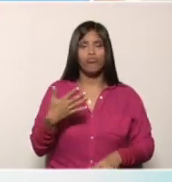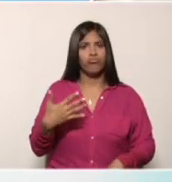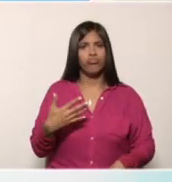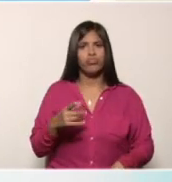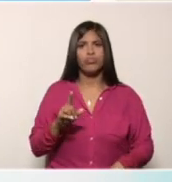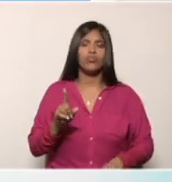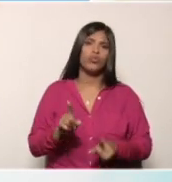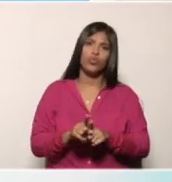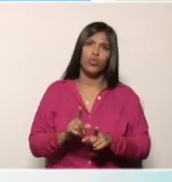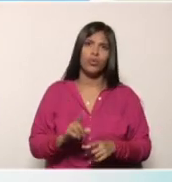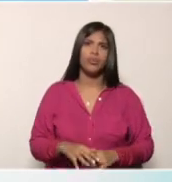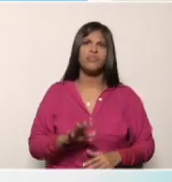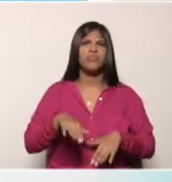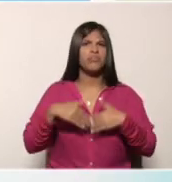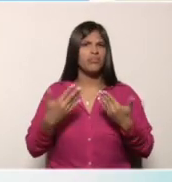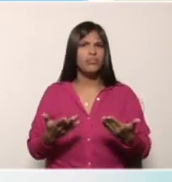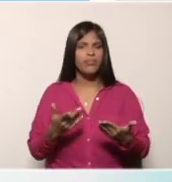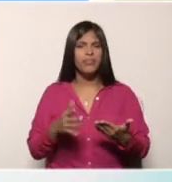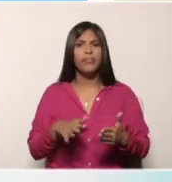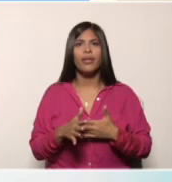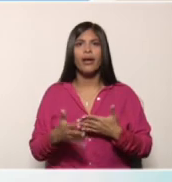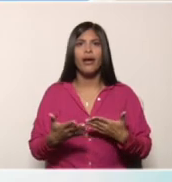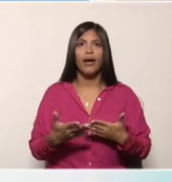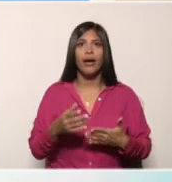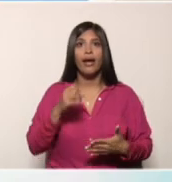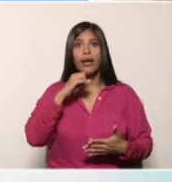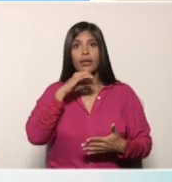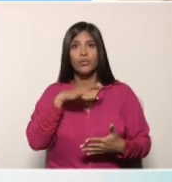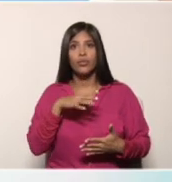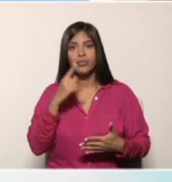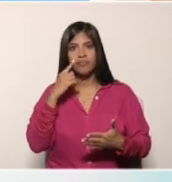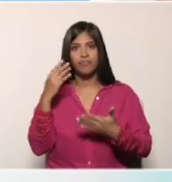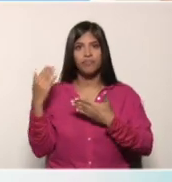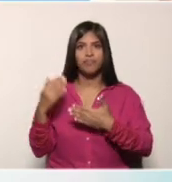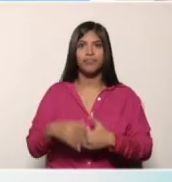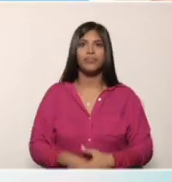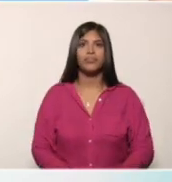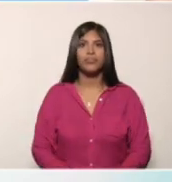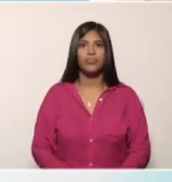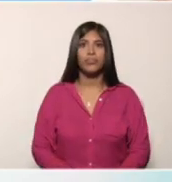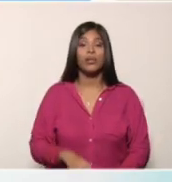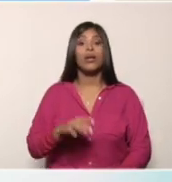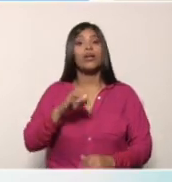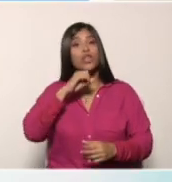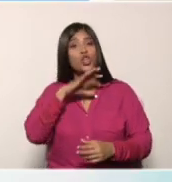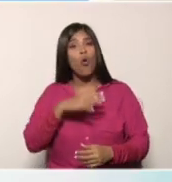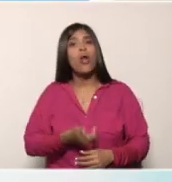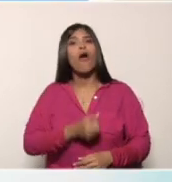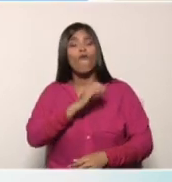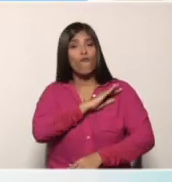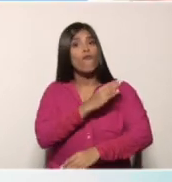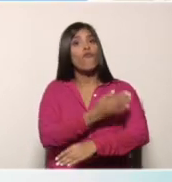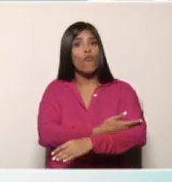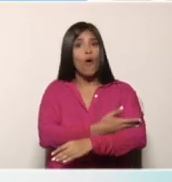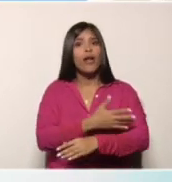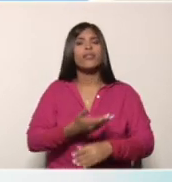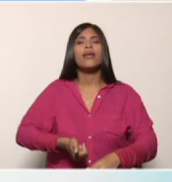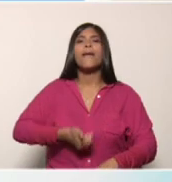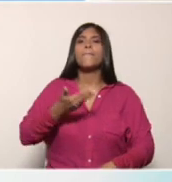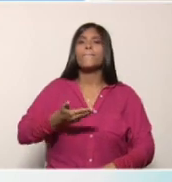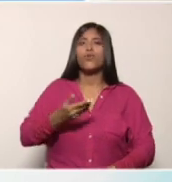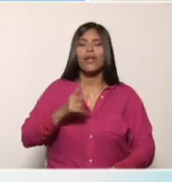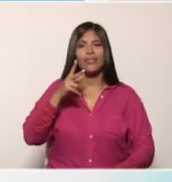ganando protagonismo. Se trata nada más y nada menos que del storytelling. Y es que las historias son poderosas y capaces de destacar por encima del resto de los